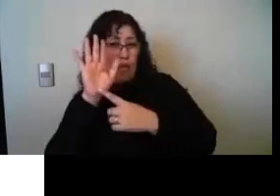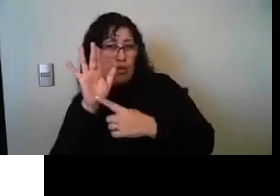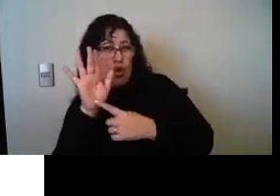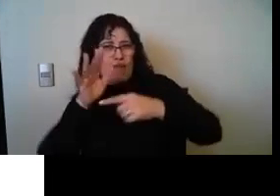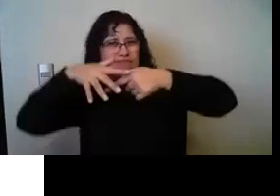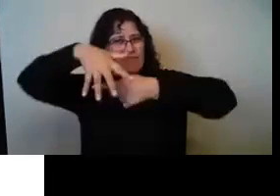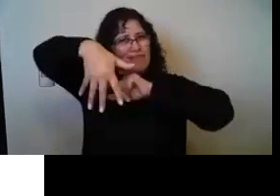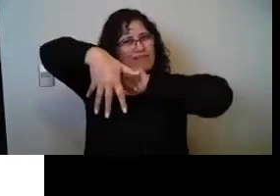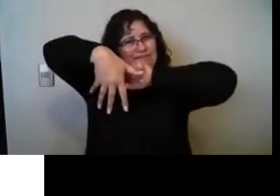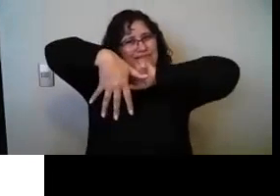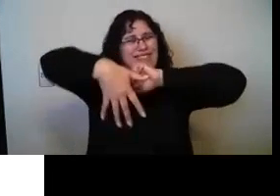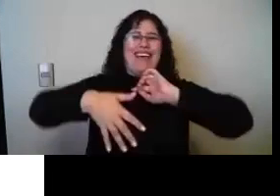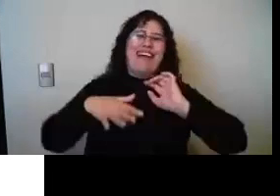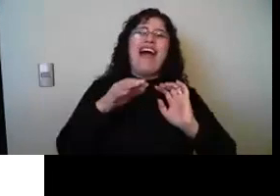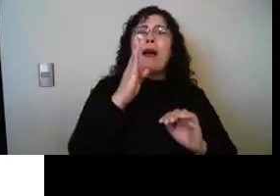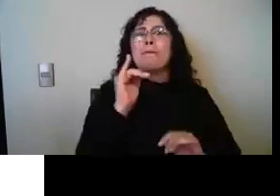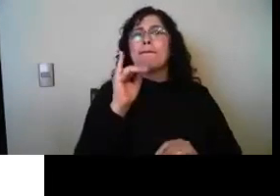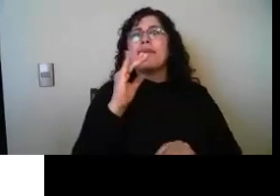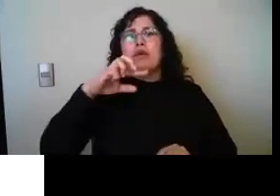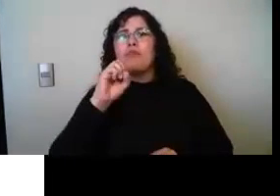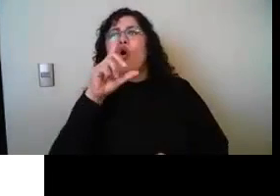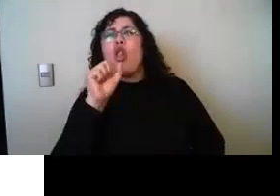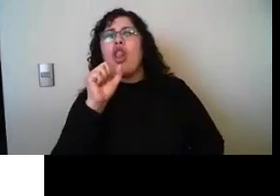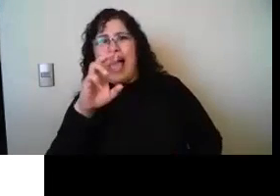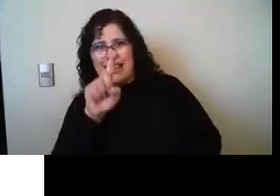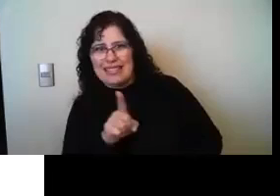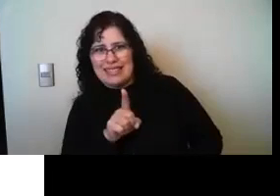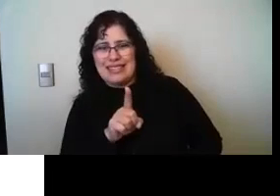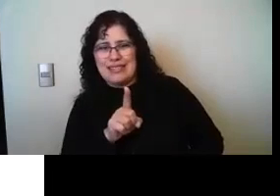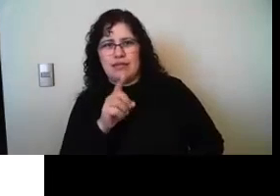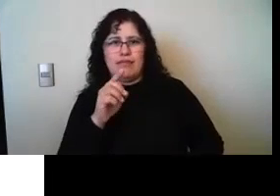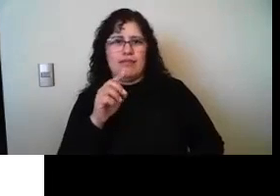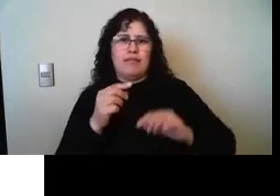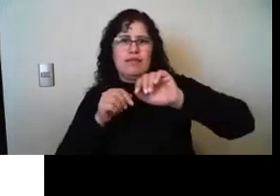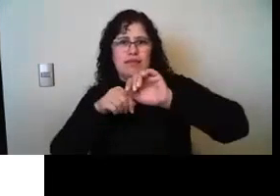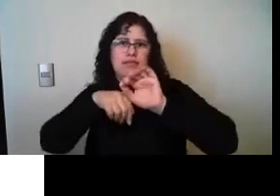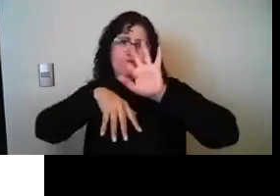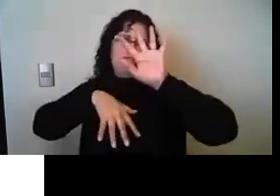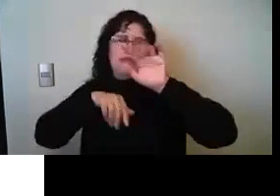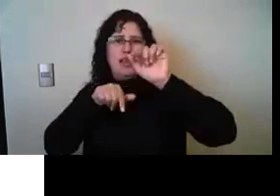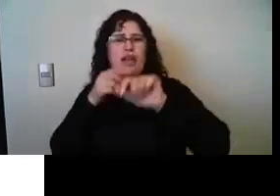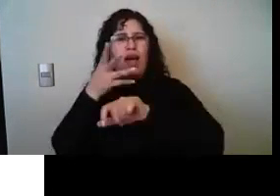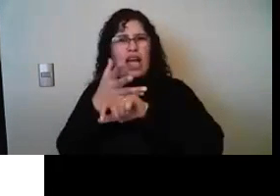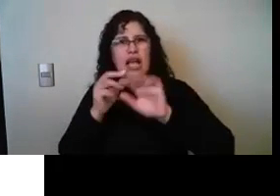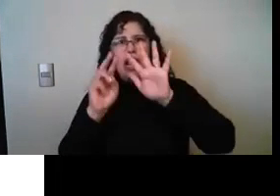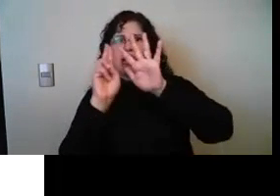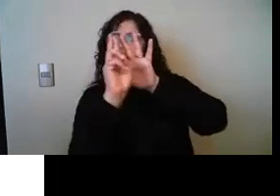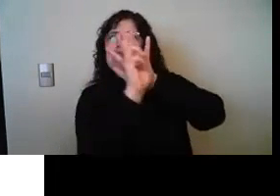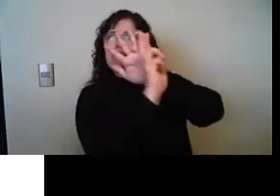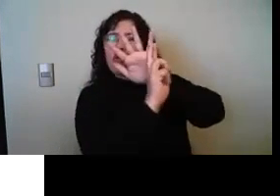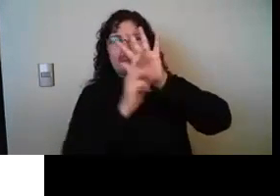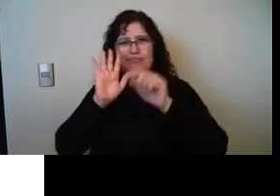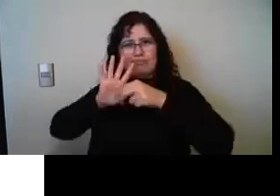polos. En uno de sus polos, o de sus extremos, van a tener los receptores.